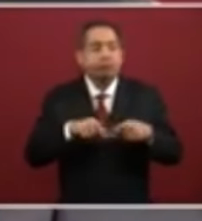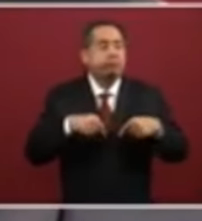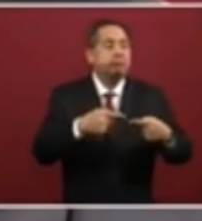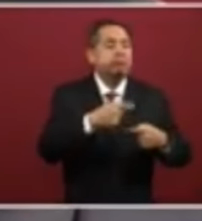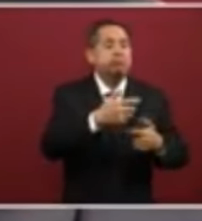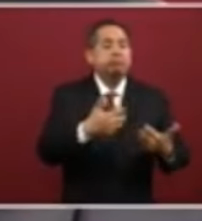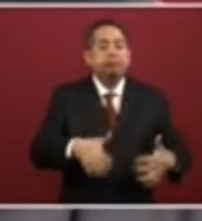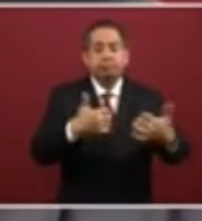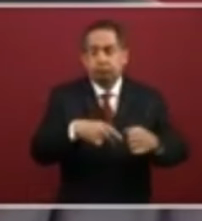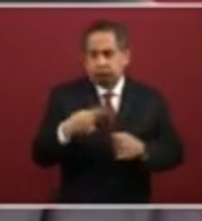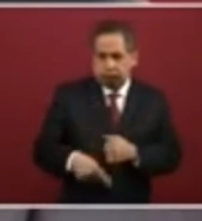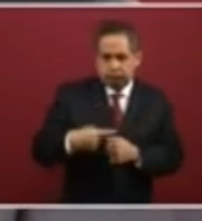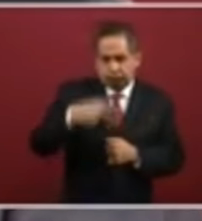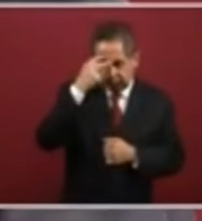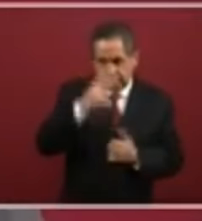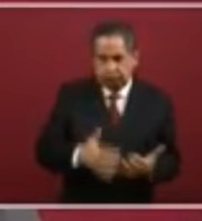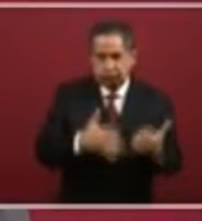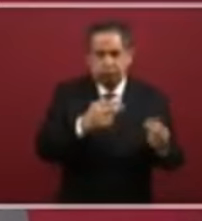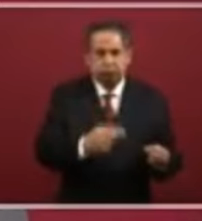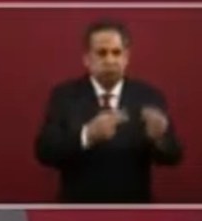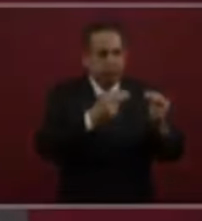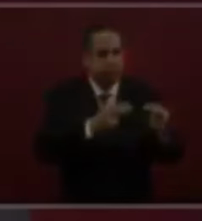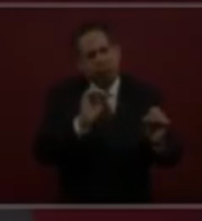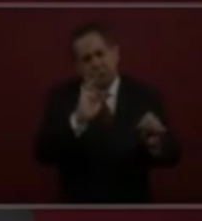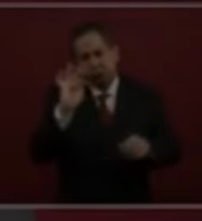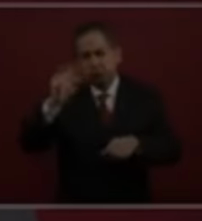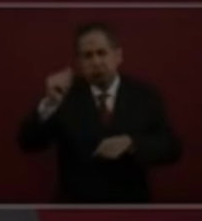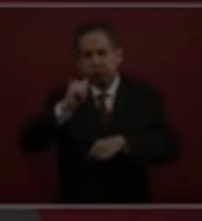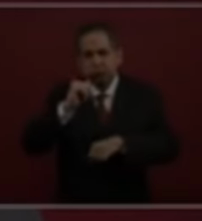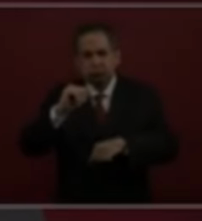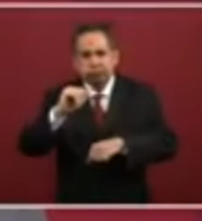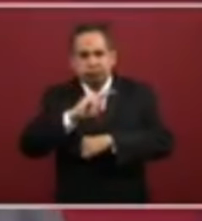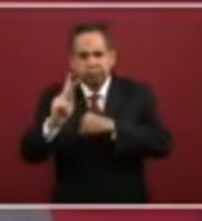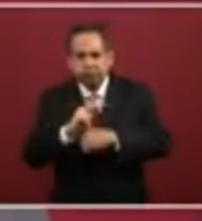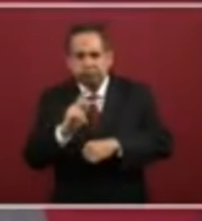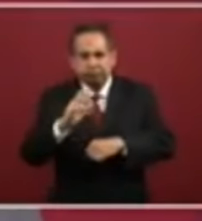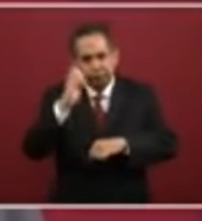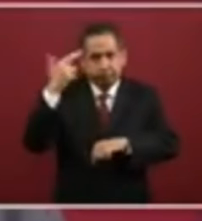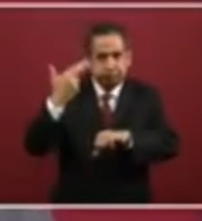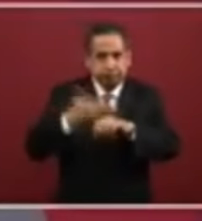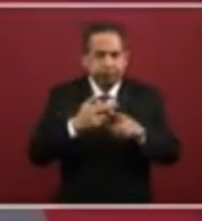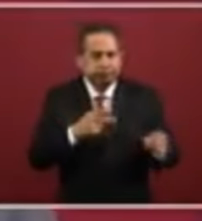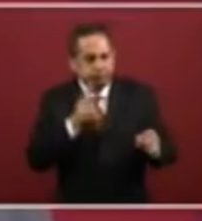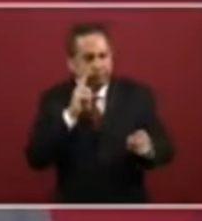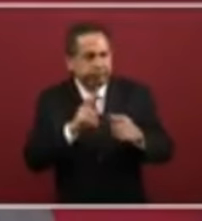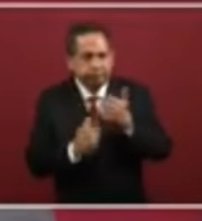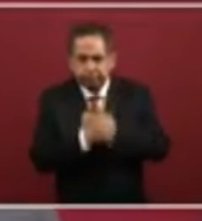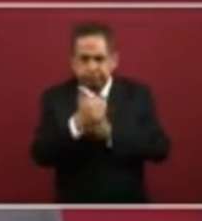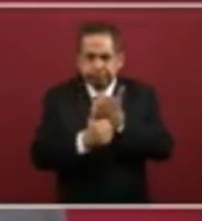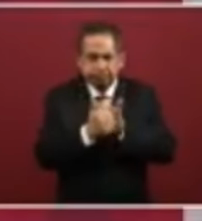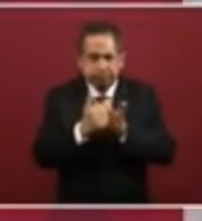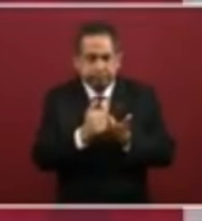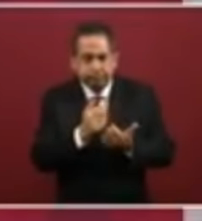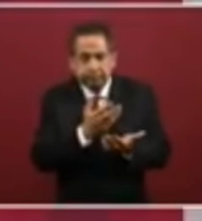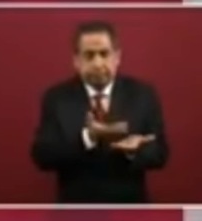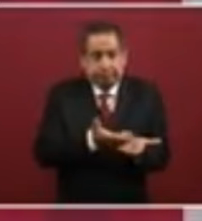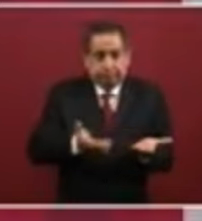nacionales, incluso extranjeras, participen, siempre y cuando